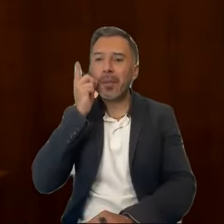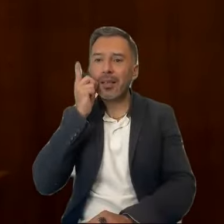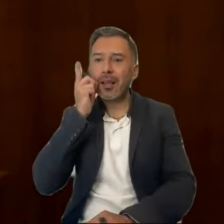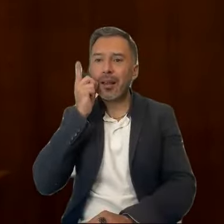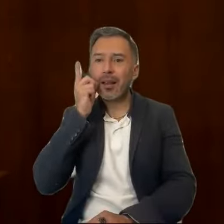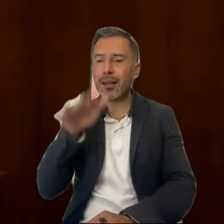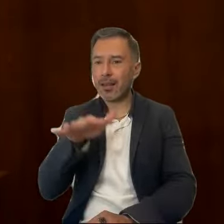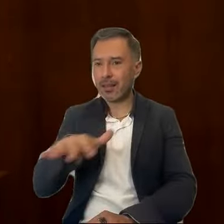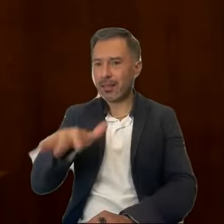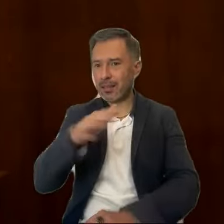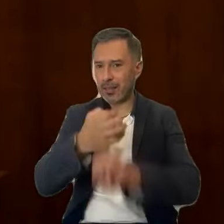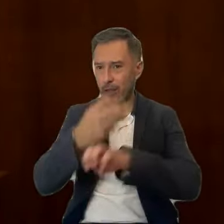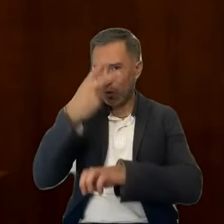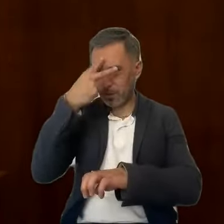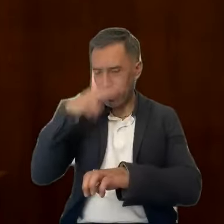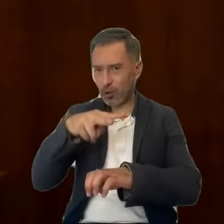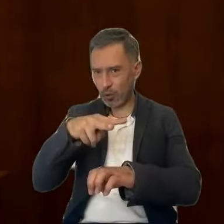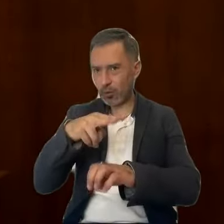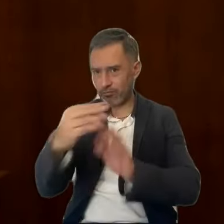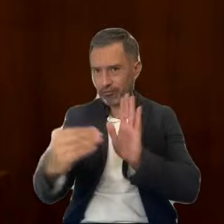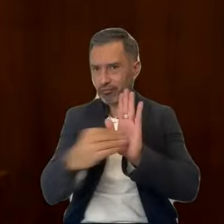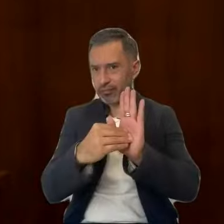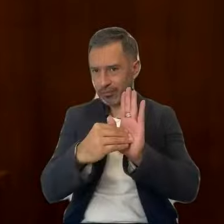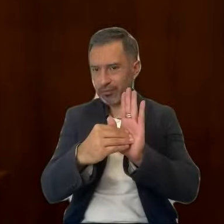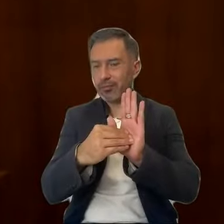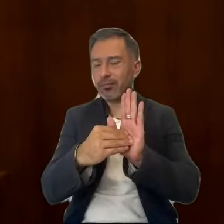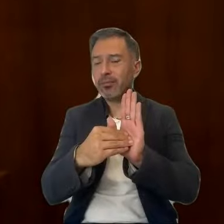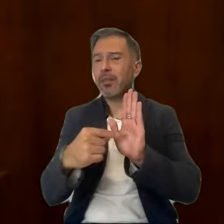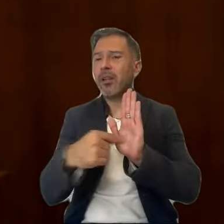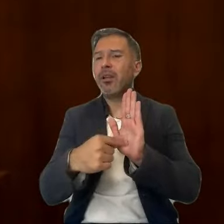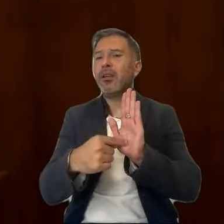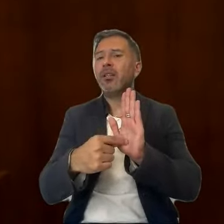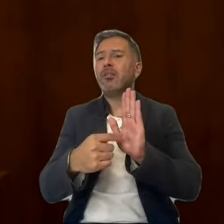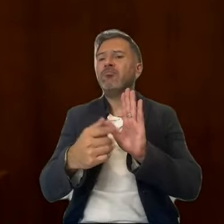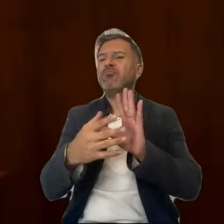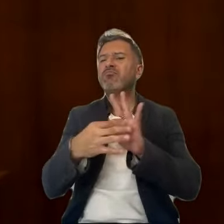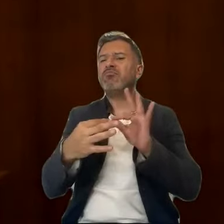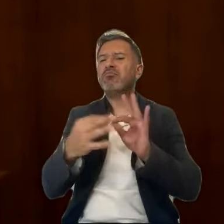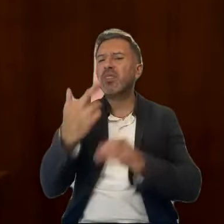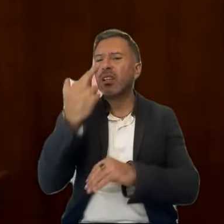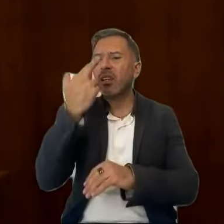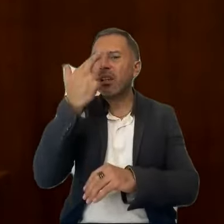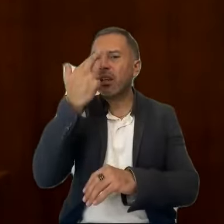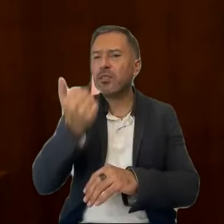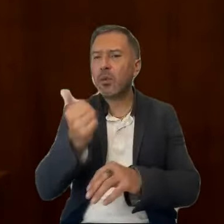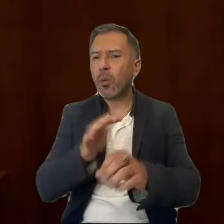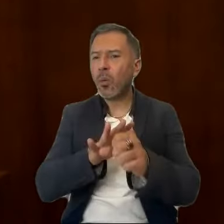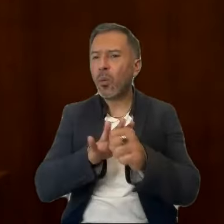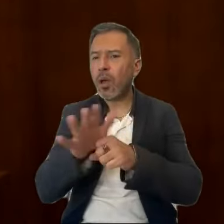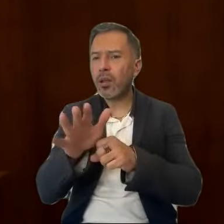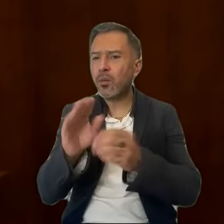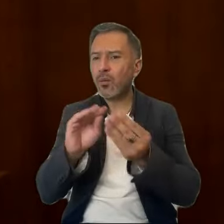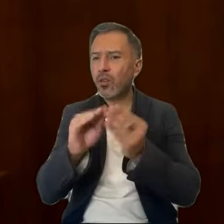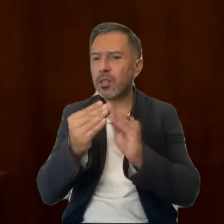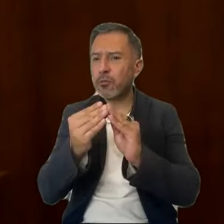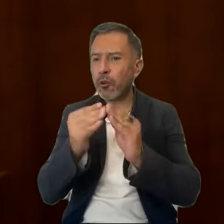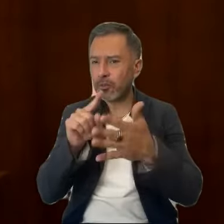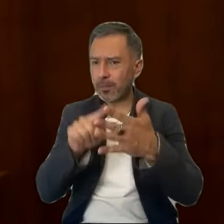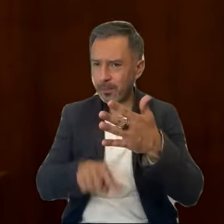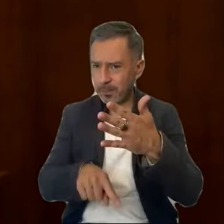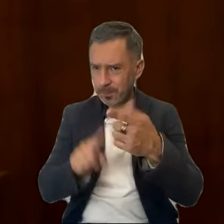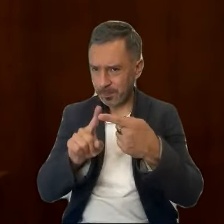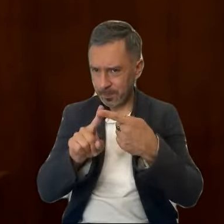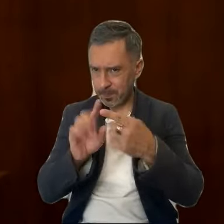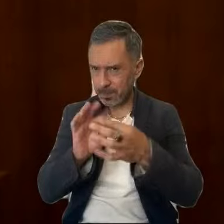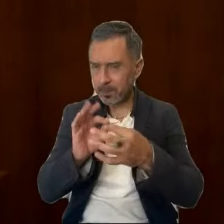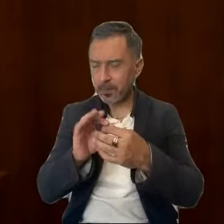Mexiquense, de conformidad con la siguiente exposición de motivos. En la época contemporánea, el